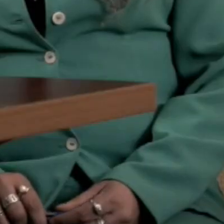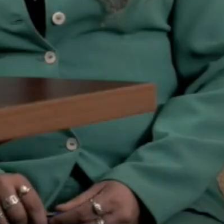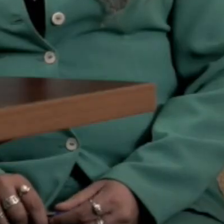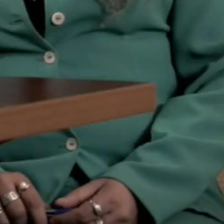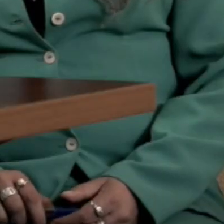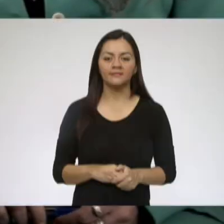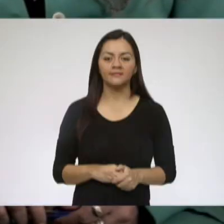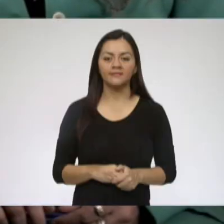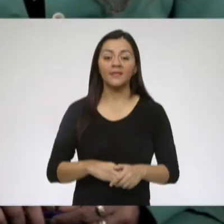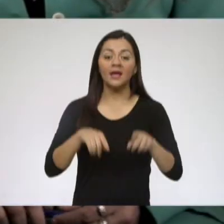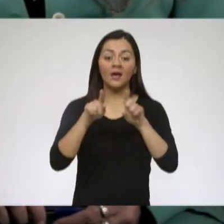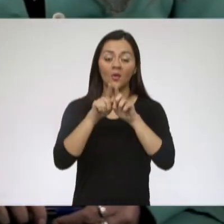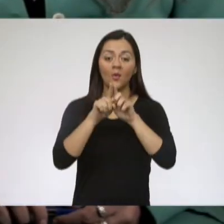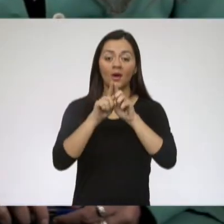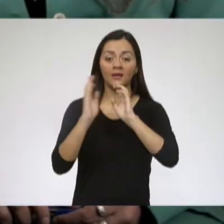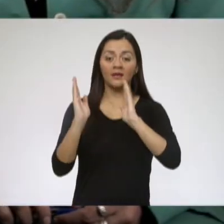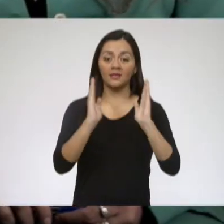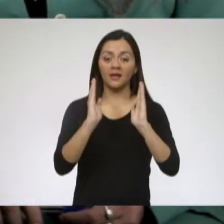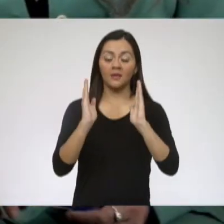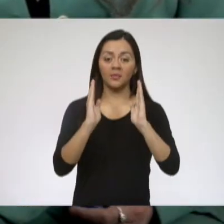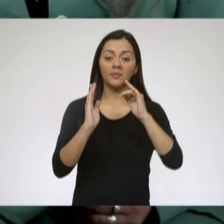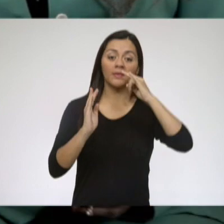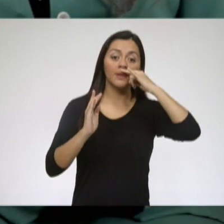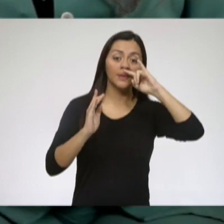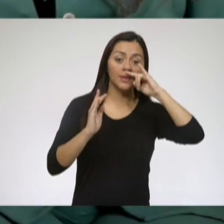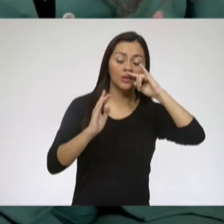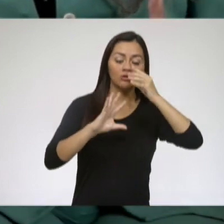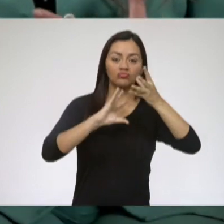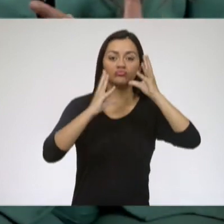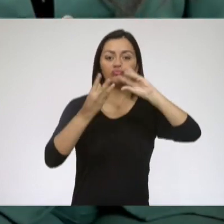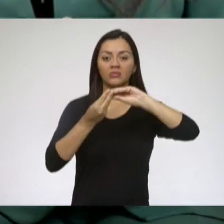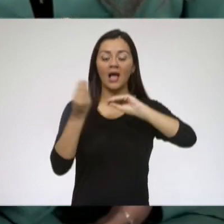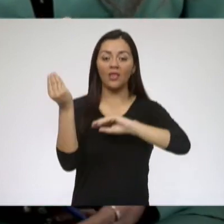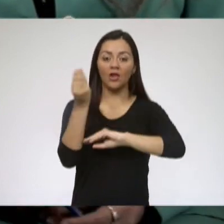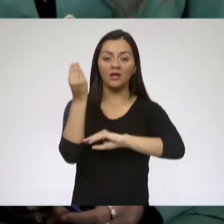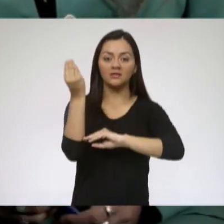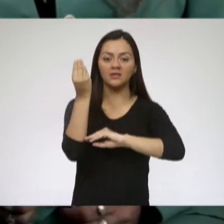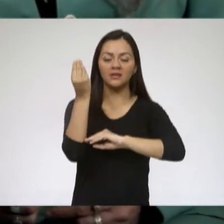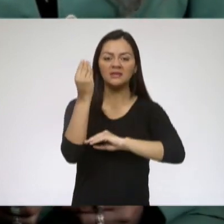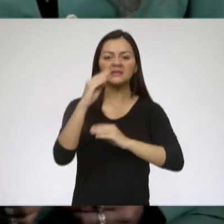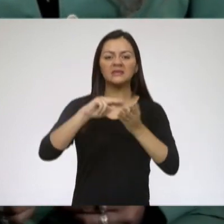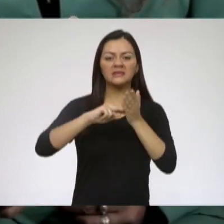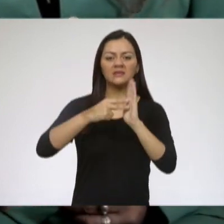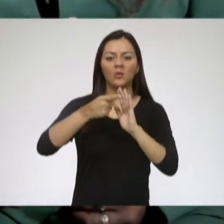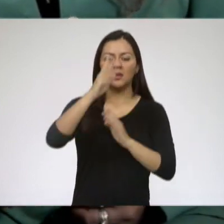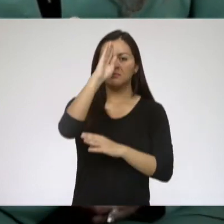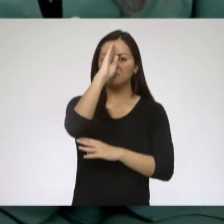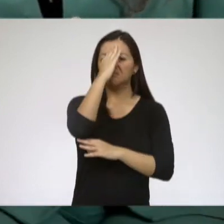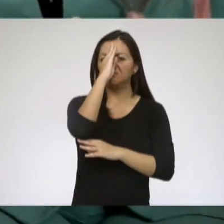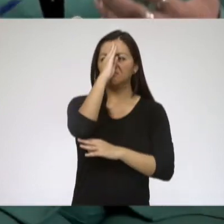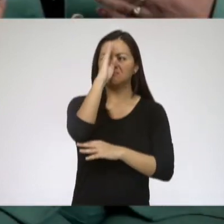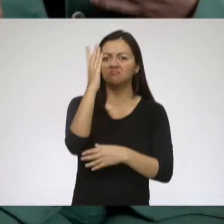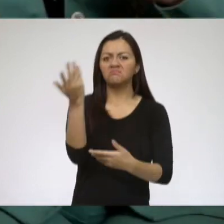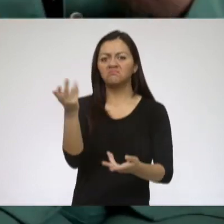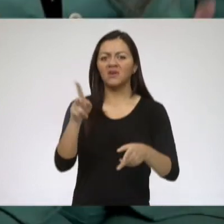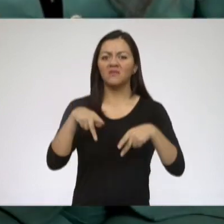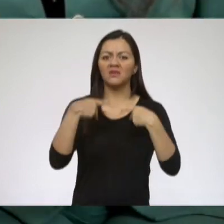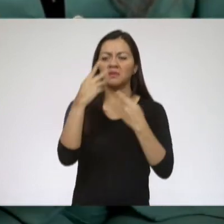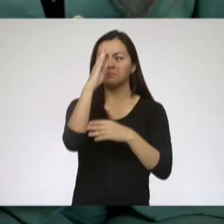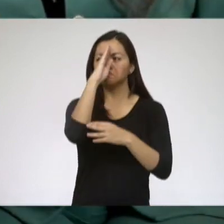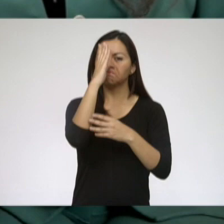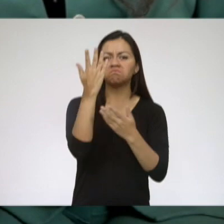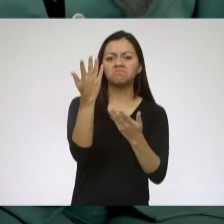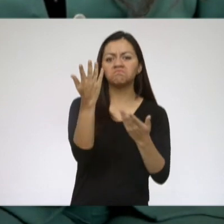Como es una etapa de transición, el adolescente vive una disyuntiva en su vida, ¿no? Desea ya